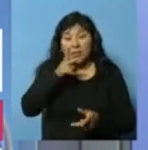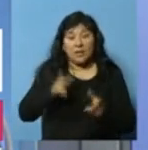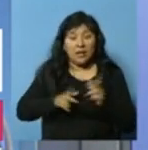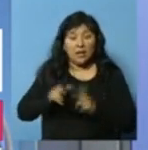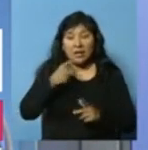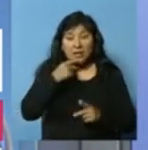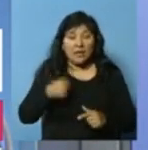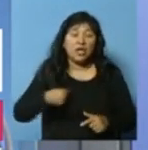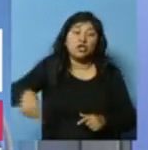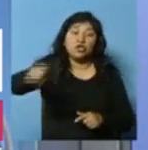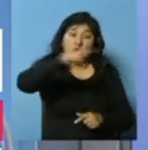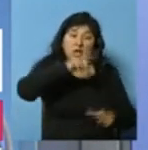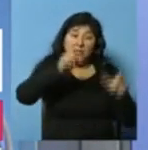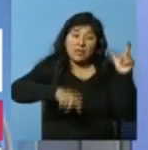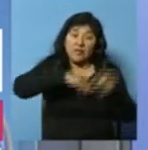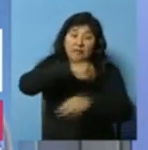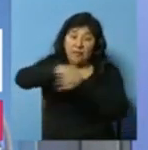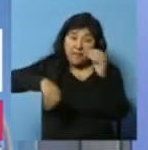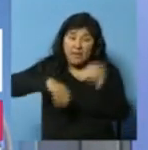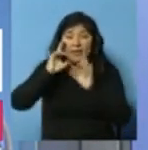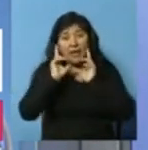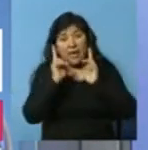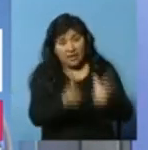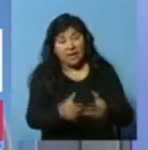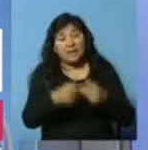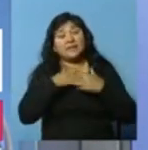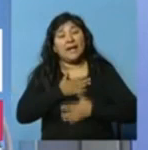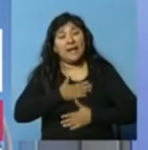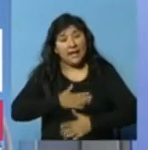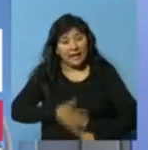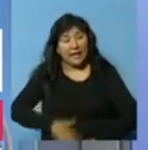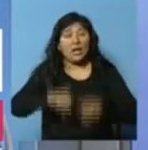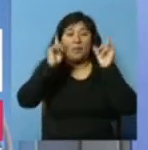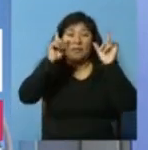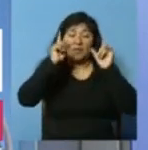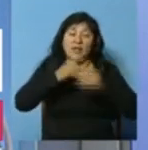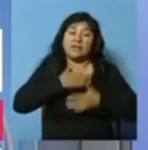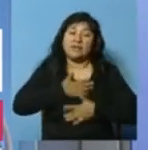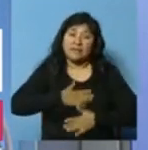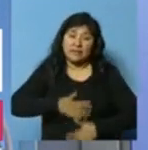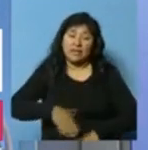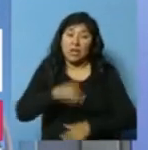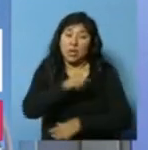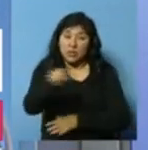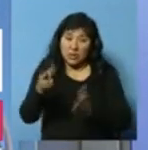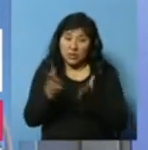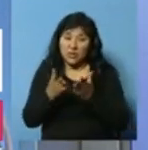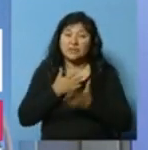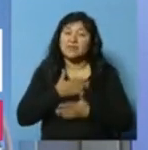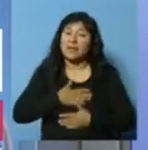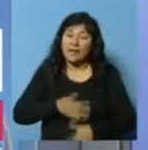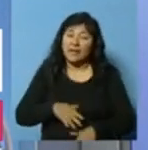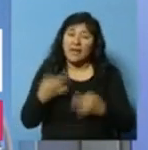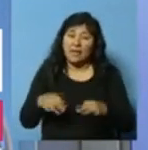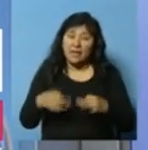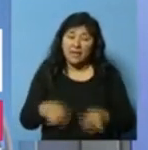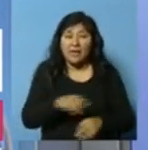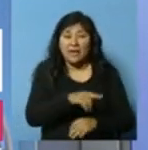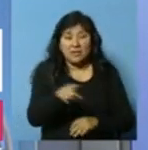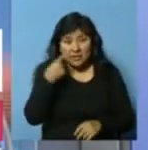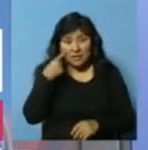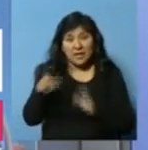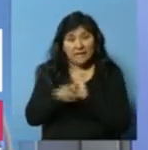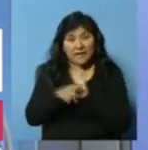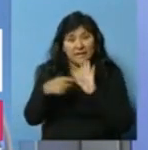darle tranquilidad a las familias a los estudiantes a los docentes todos ellos saben de que esto es una resolución